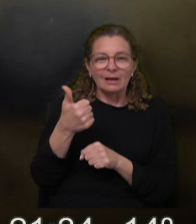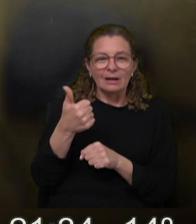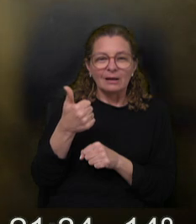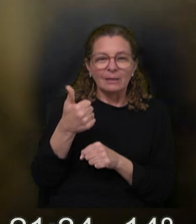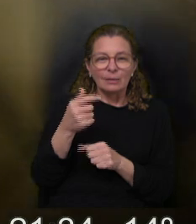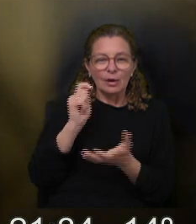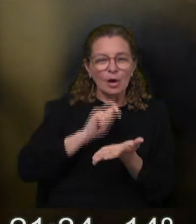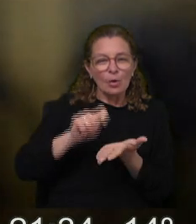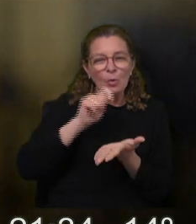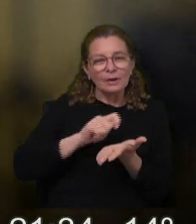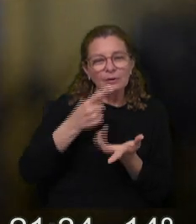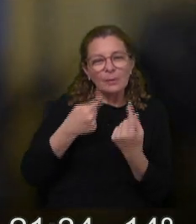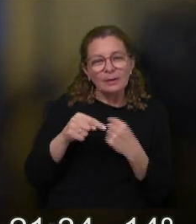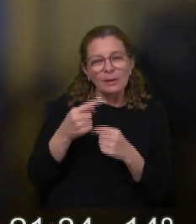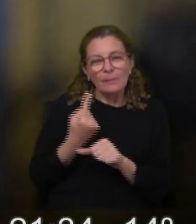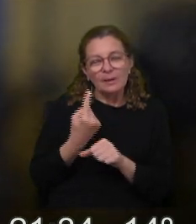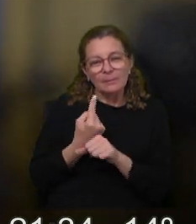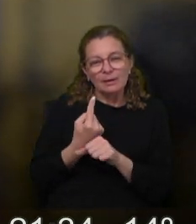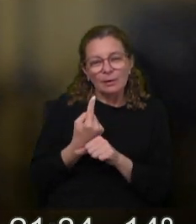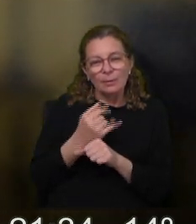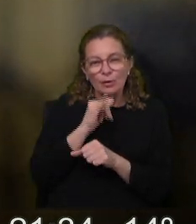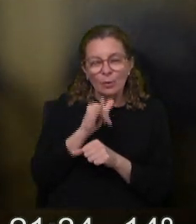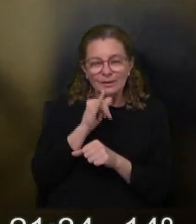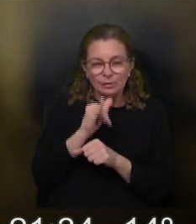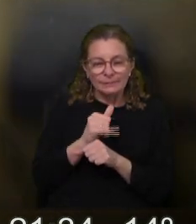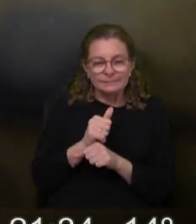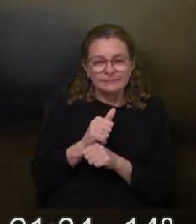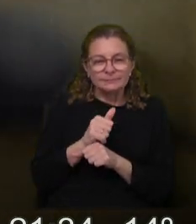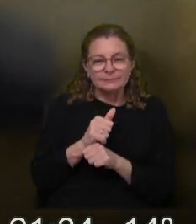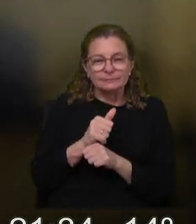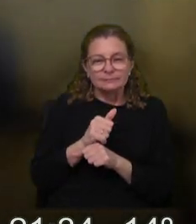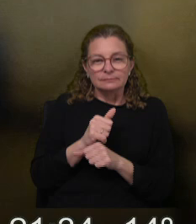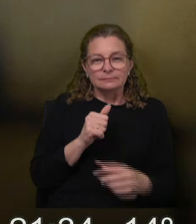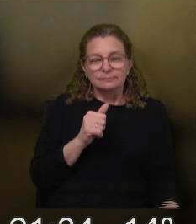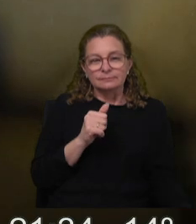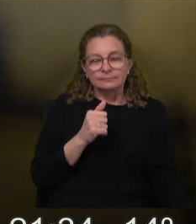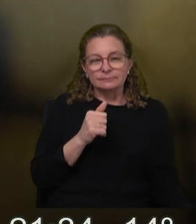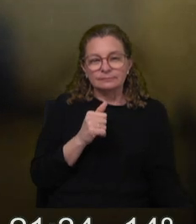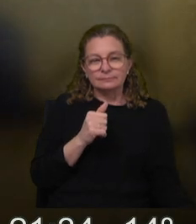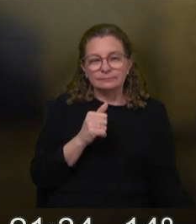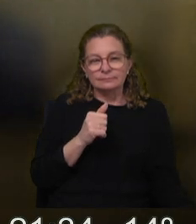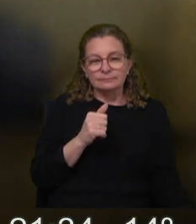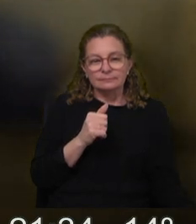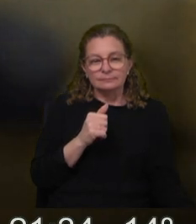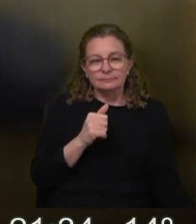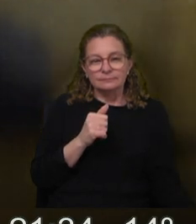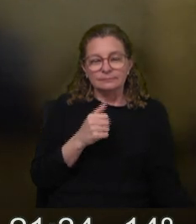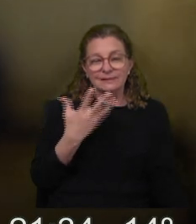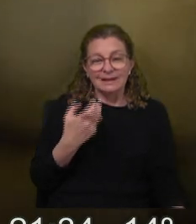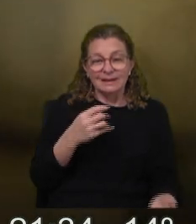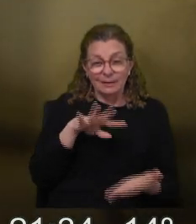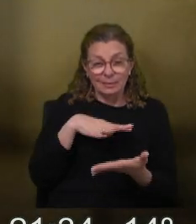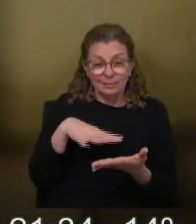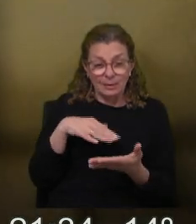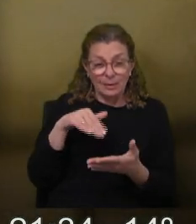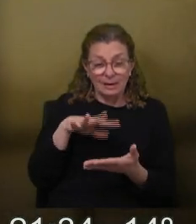su novela, pero primero fue por sus cuentos, en una recomendación de una amiga que quería que yo empezara a leer Mariana Enríquez,